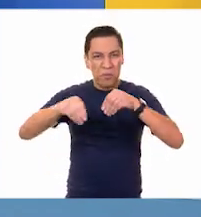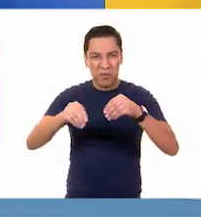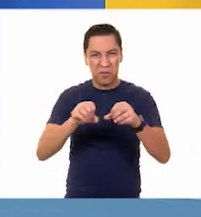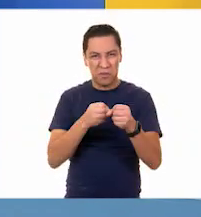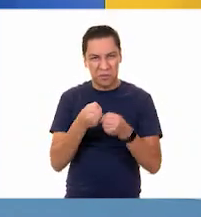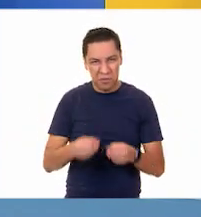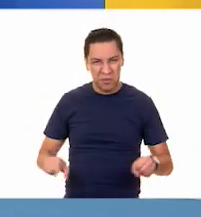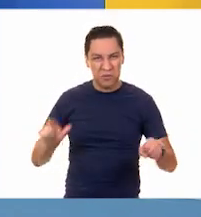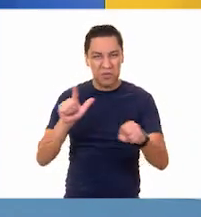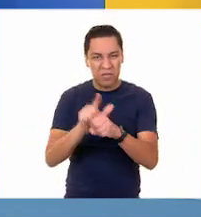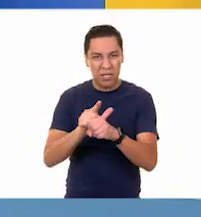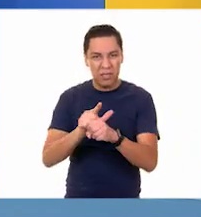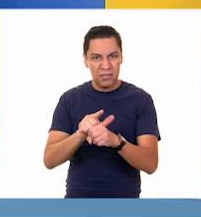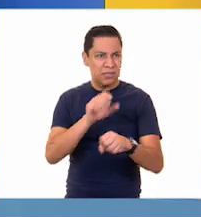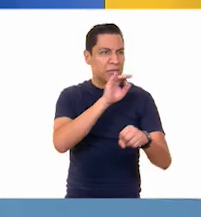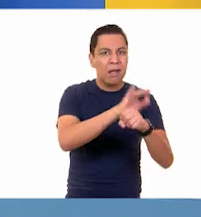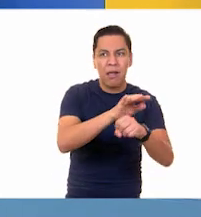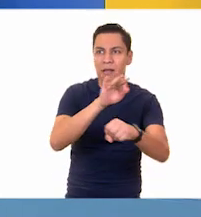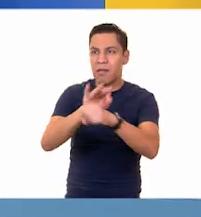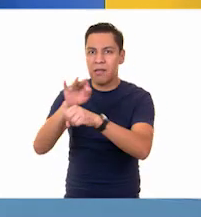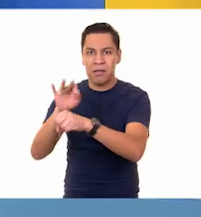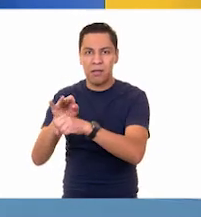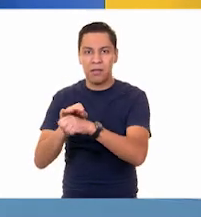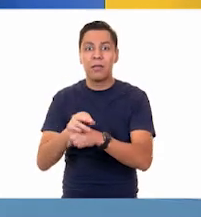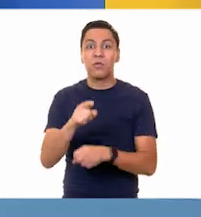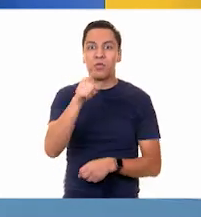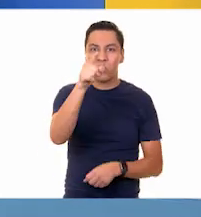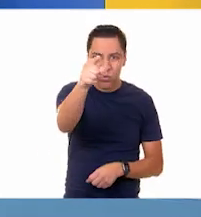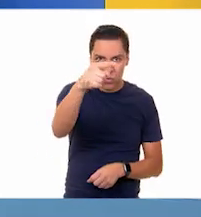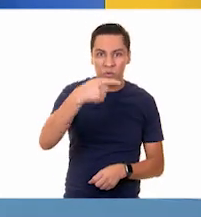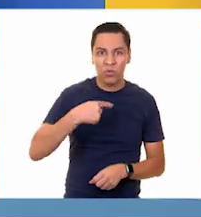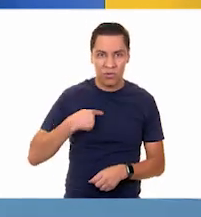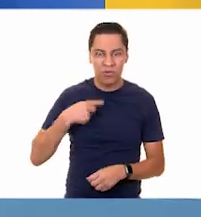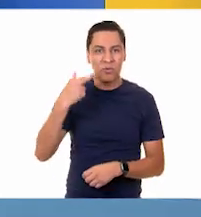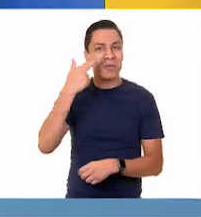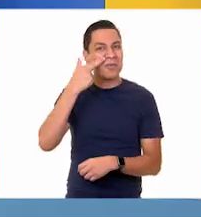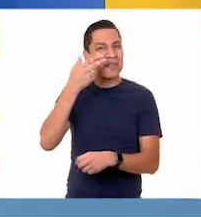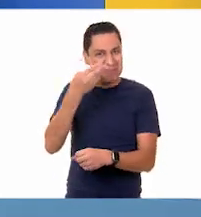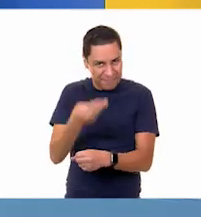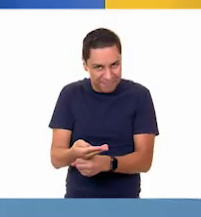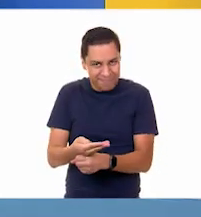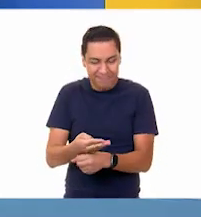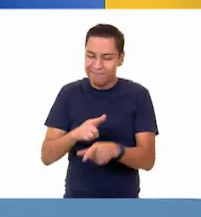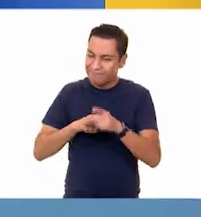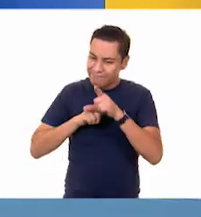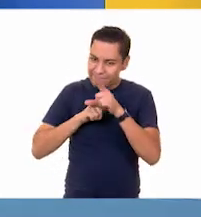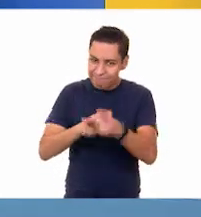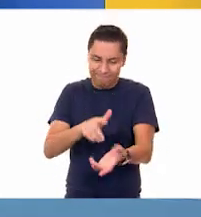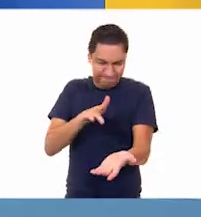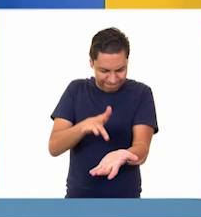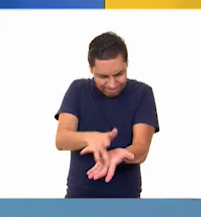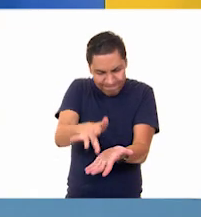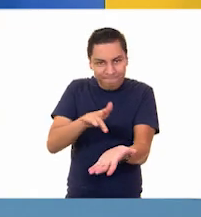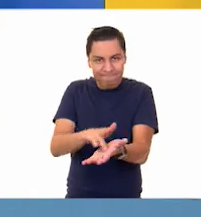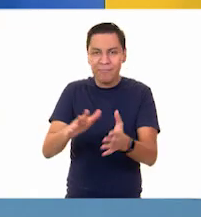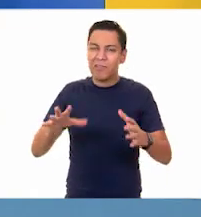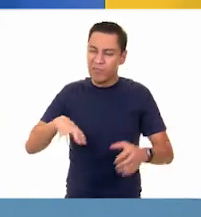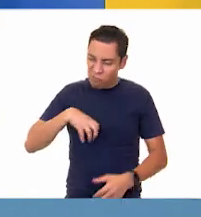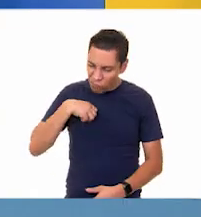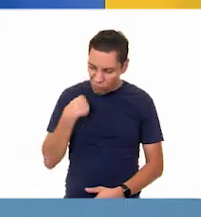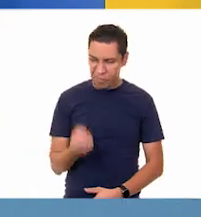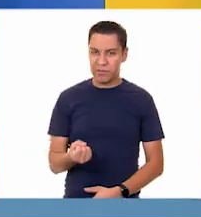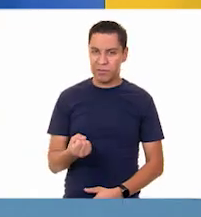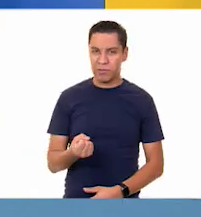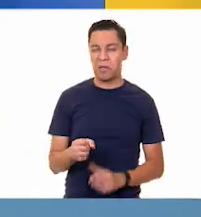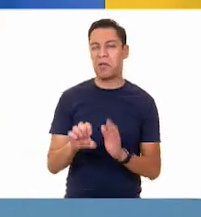sociales en defensa del medio ambiente y es nuestra responsabilidad, la tuya también, continuar con este tipo de esfuerzos. Un ejemplo